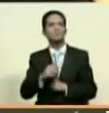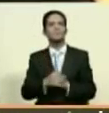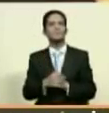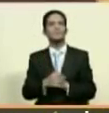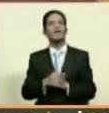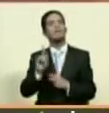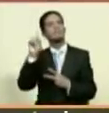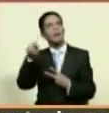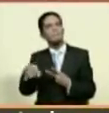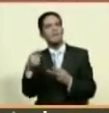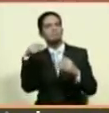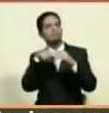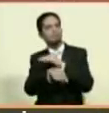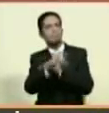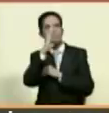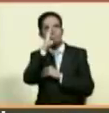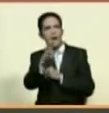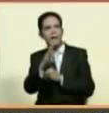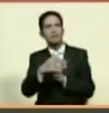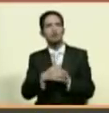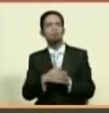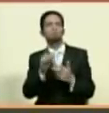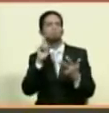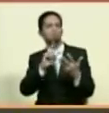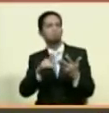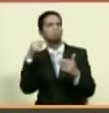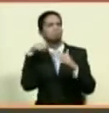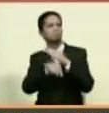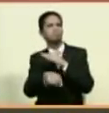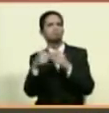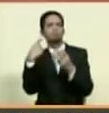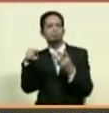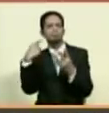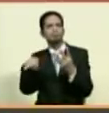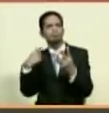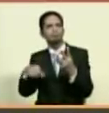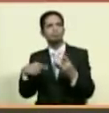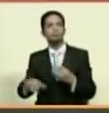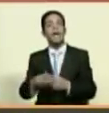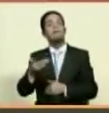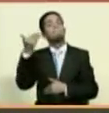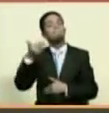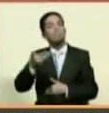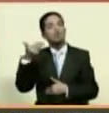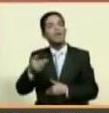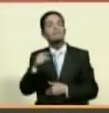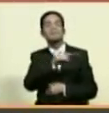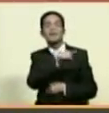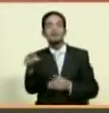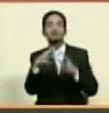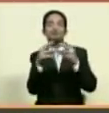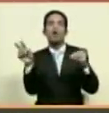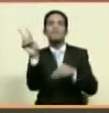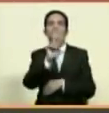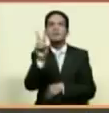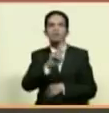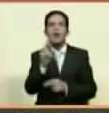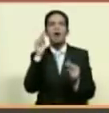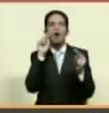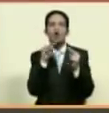la inclusión de los bancos, entre otros aspectos. Repito que es importante que el país conozca, las empresas